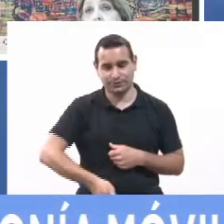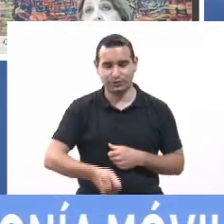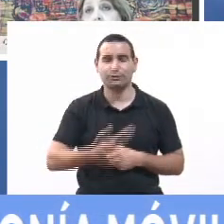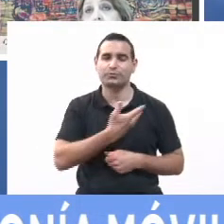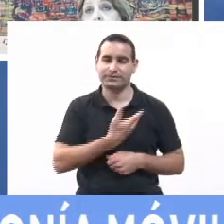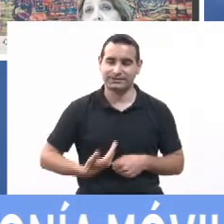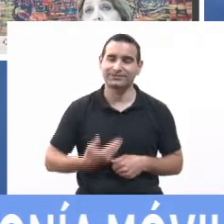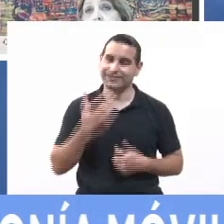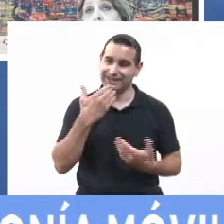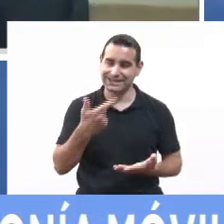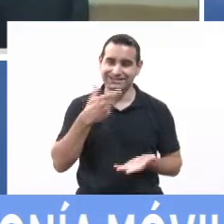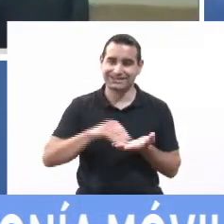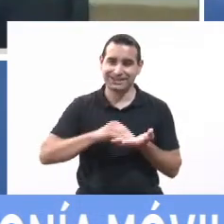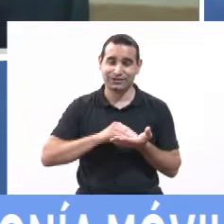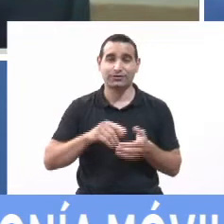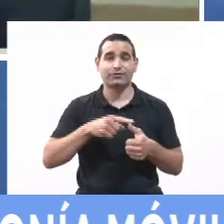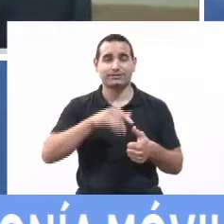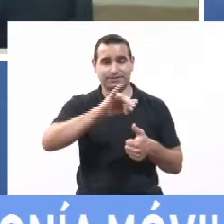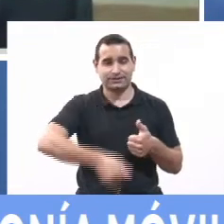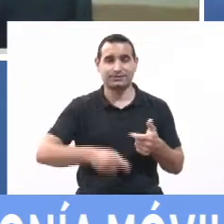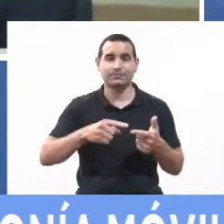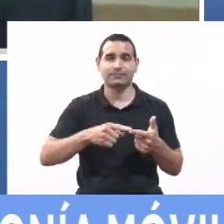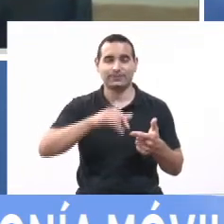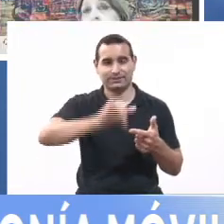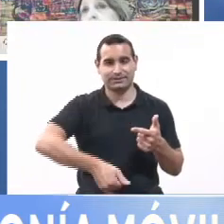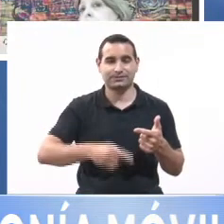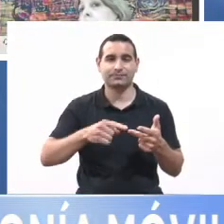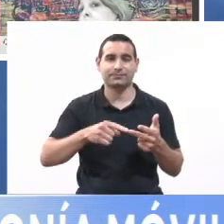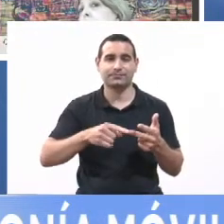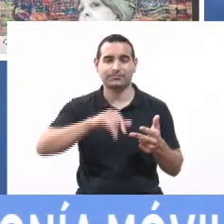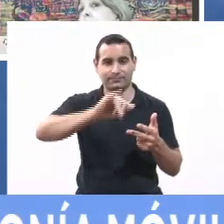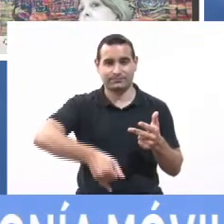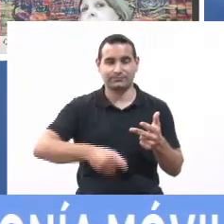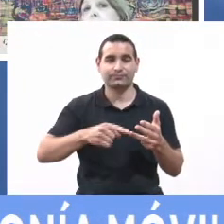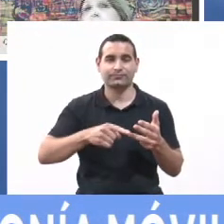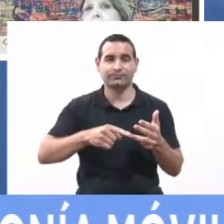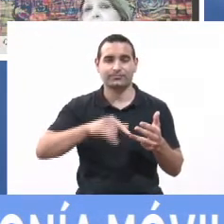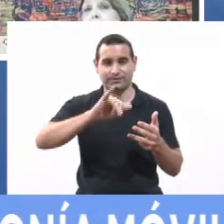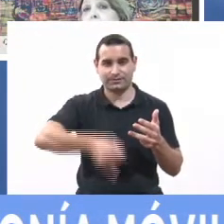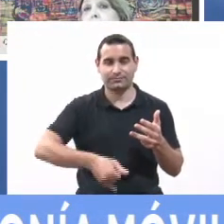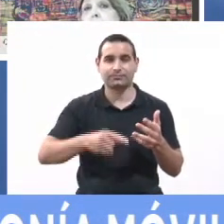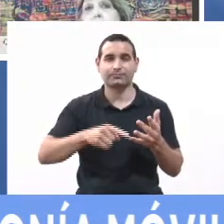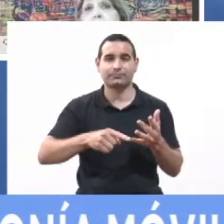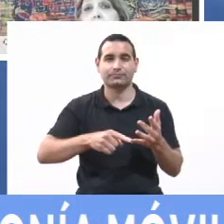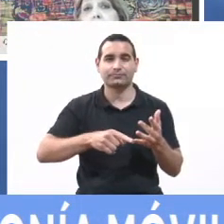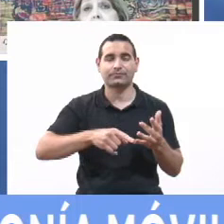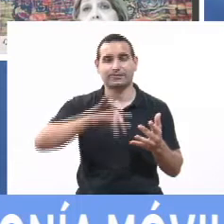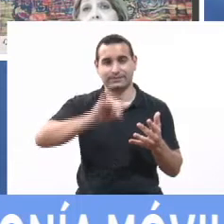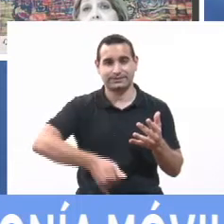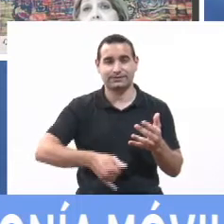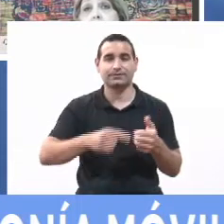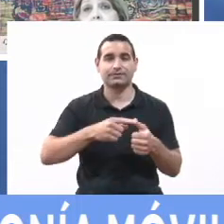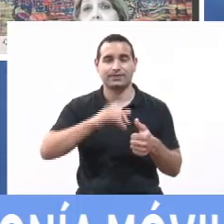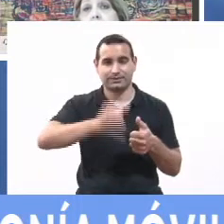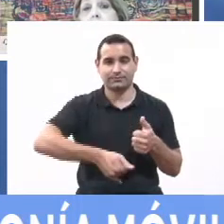Afirmativo, presidenta. Gracias, senador. Olaya, afirmativo. País, afirmativo. Parrilla, afirmativo. Narinov, afirmativo. Pilati, Vergara,